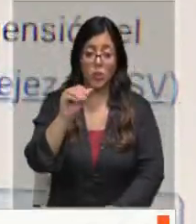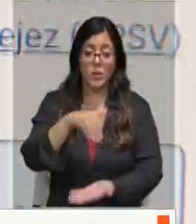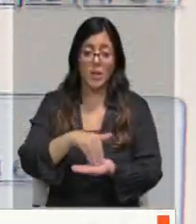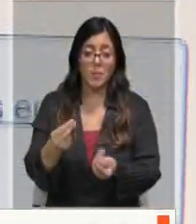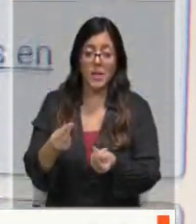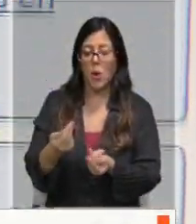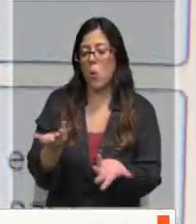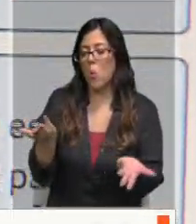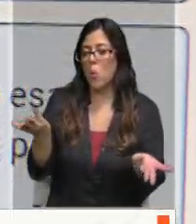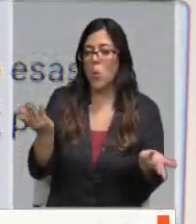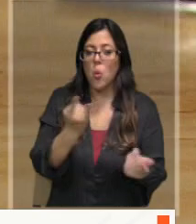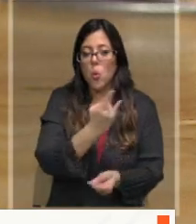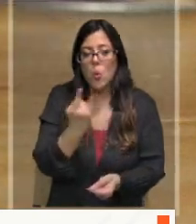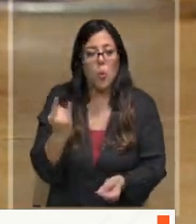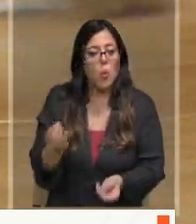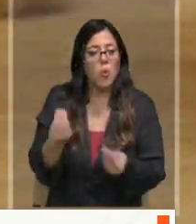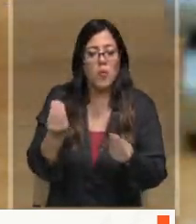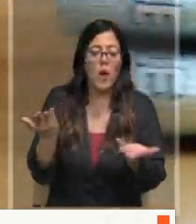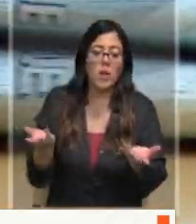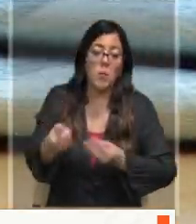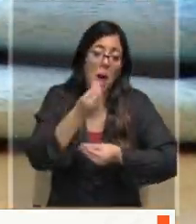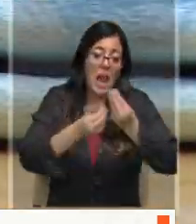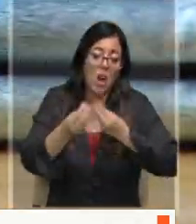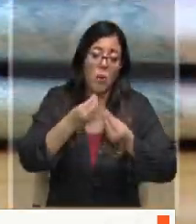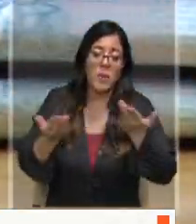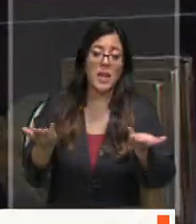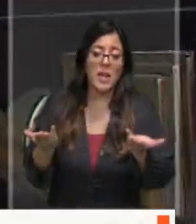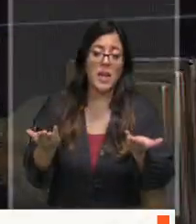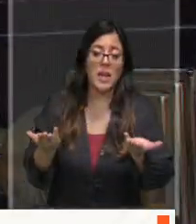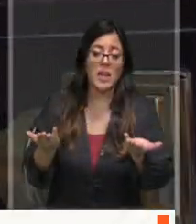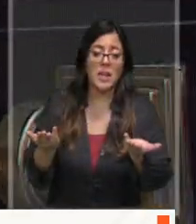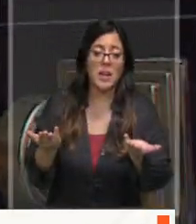¿150 mil? Sí, sería buenísimo. La comida. Ayuda,